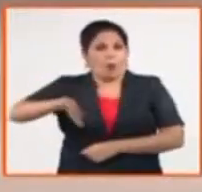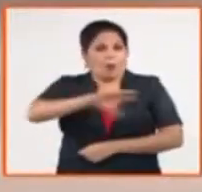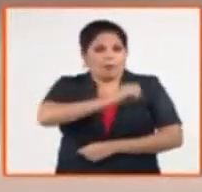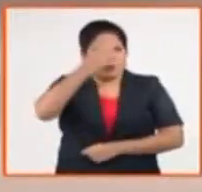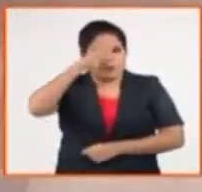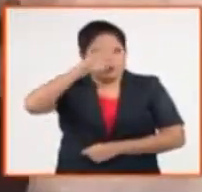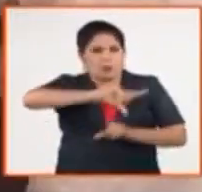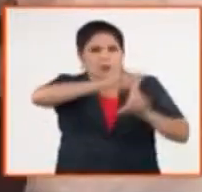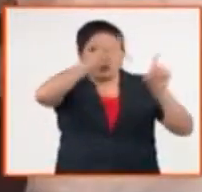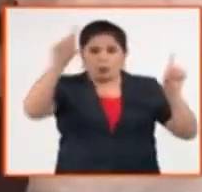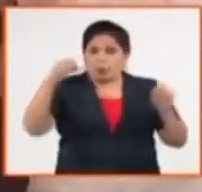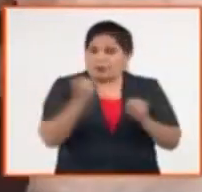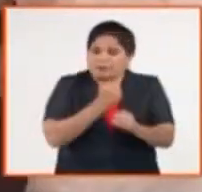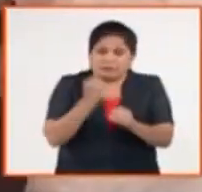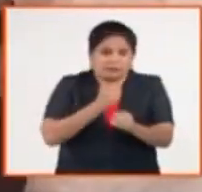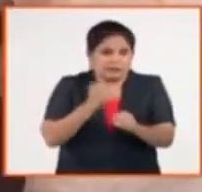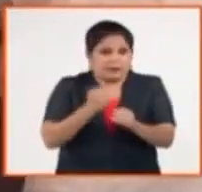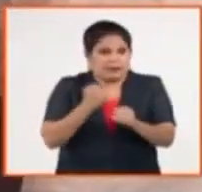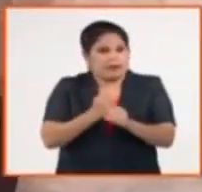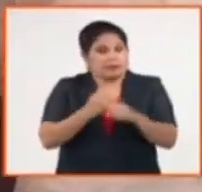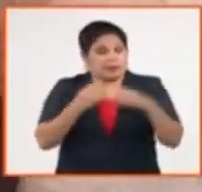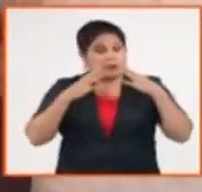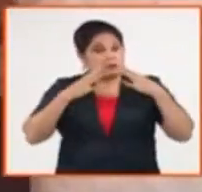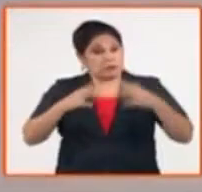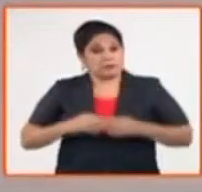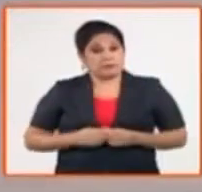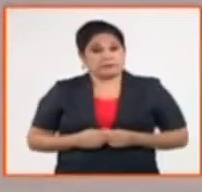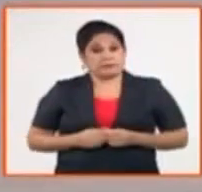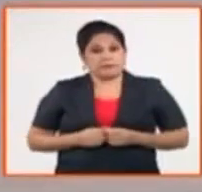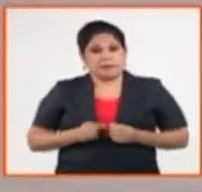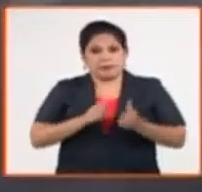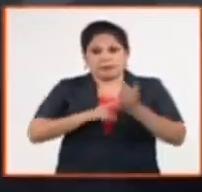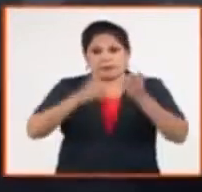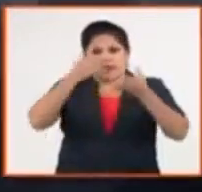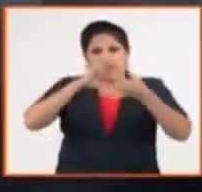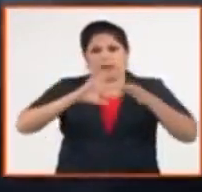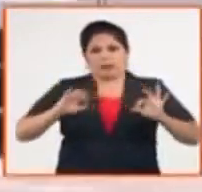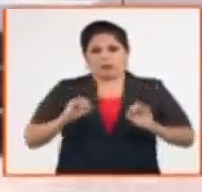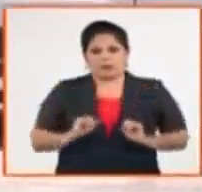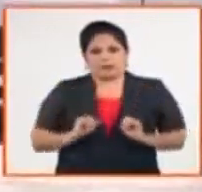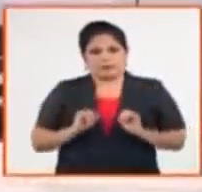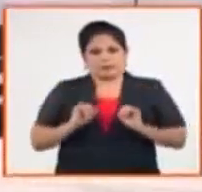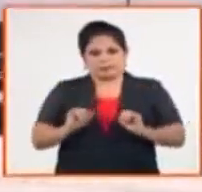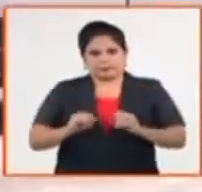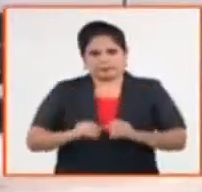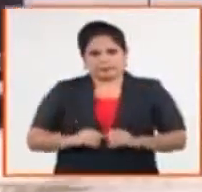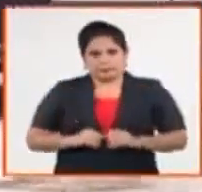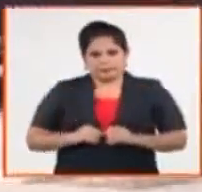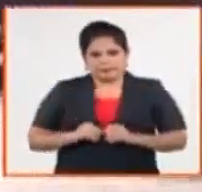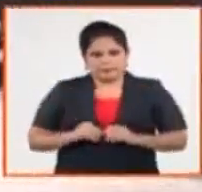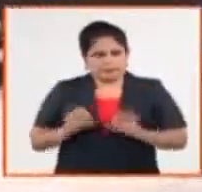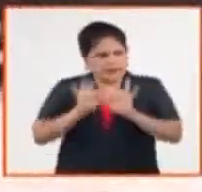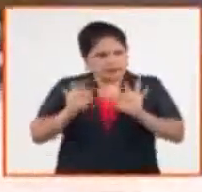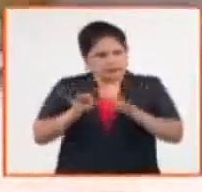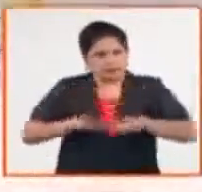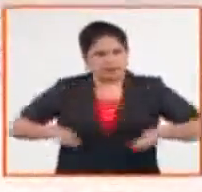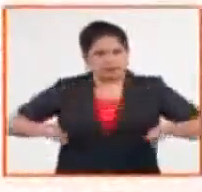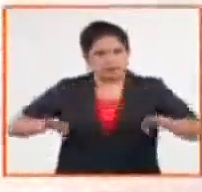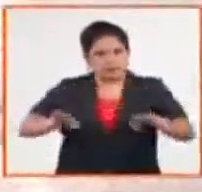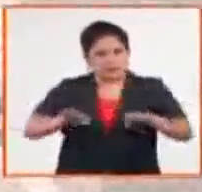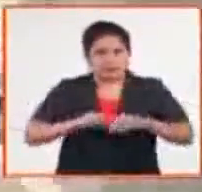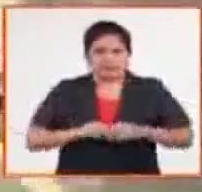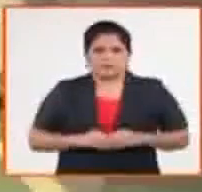sin descanso por la vida. Desde Artemisa, Alexander Sosa y José Luis Guía, especial para la Mesa Redonda.